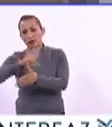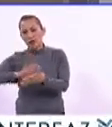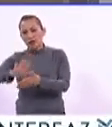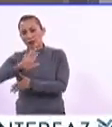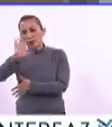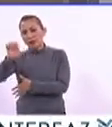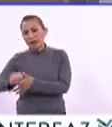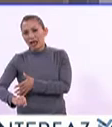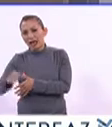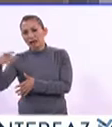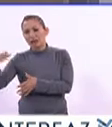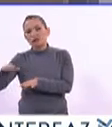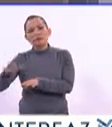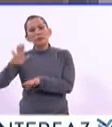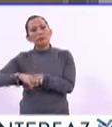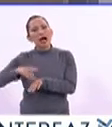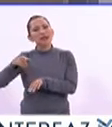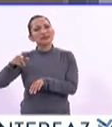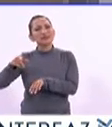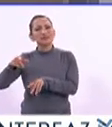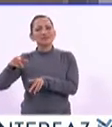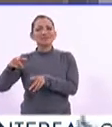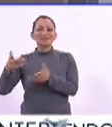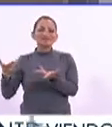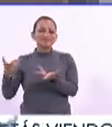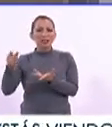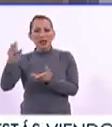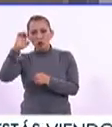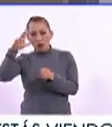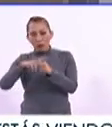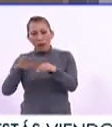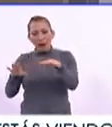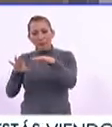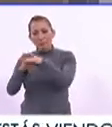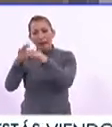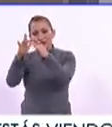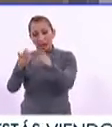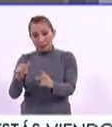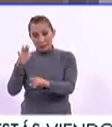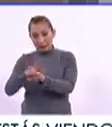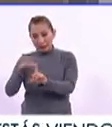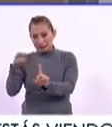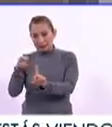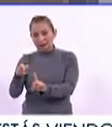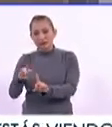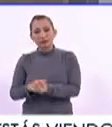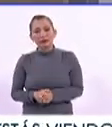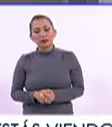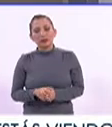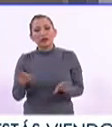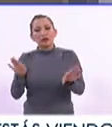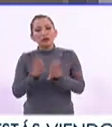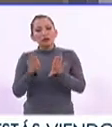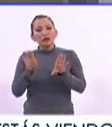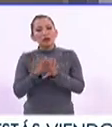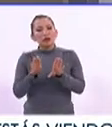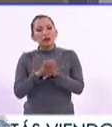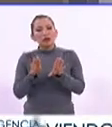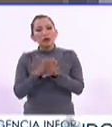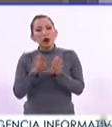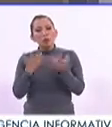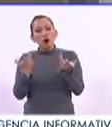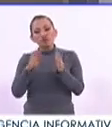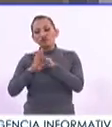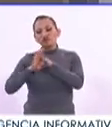africano y su relación sobre todo con Europa, con Francia en particular, sí, como pues